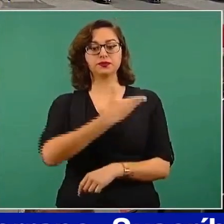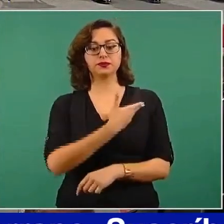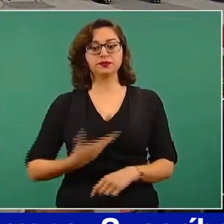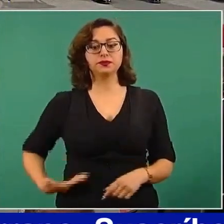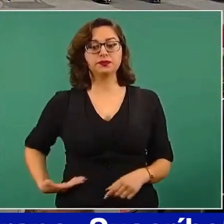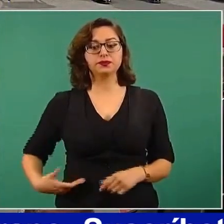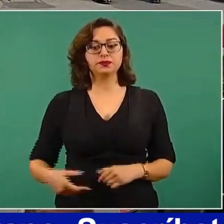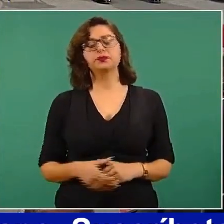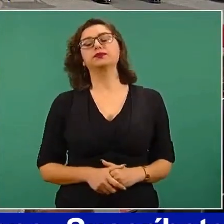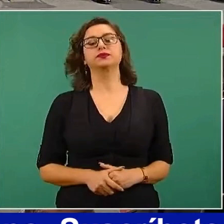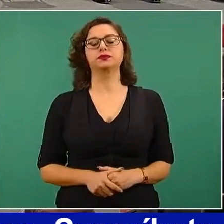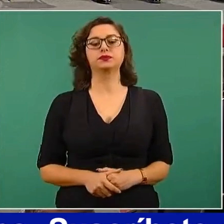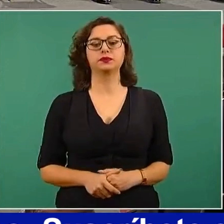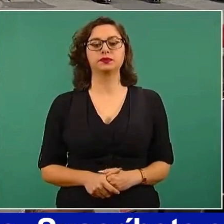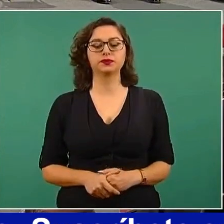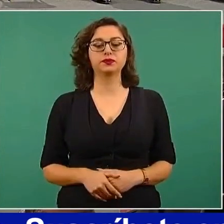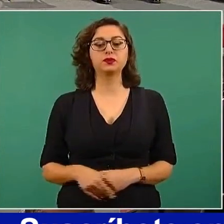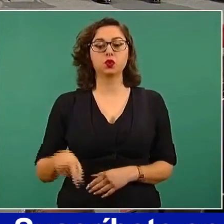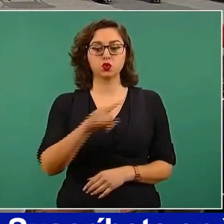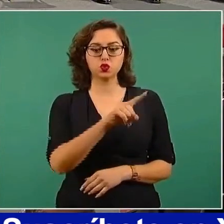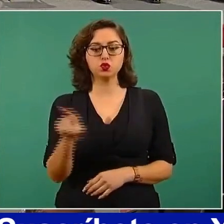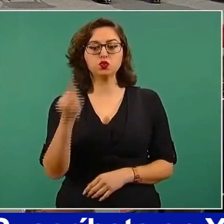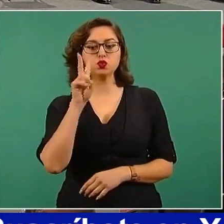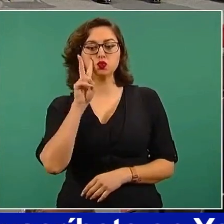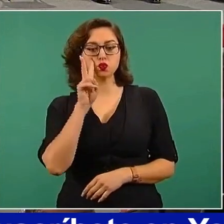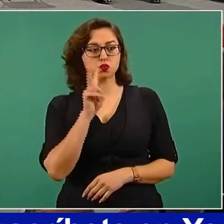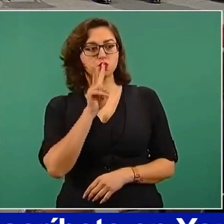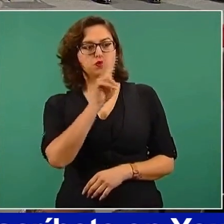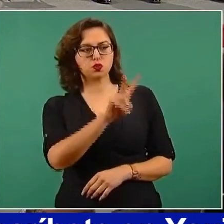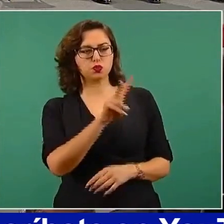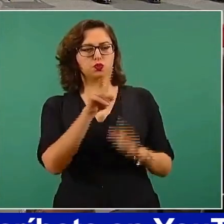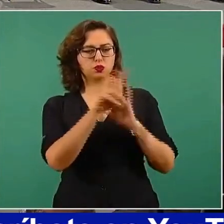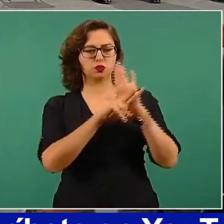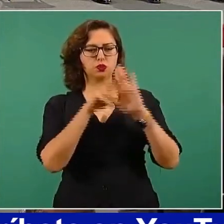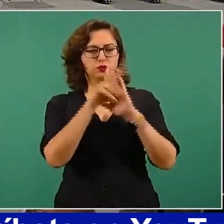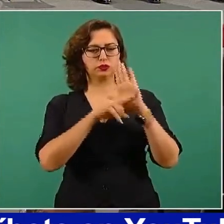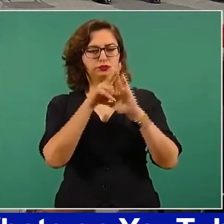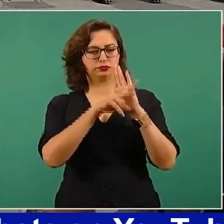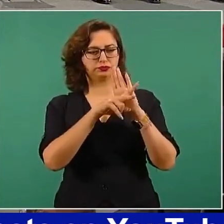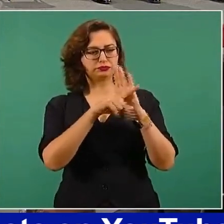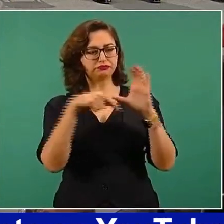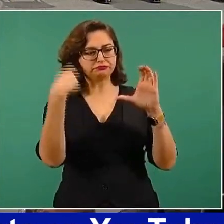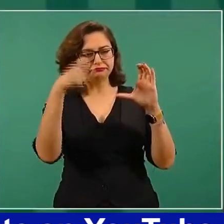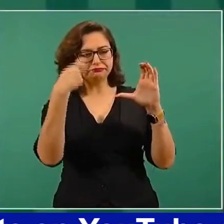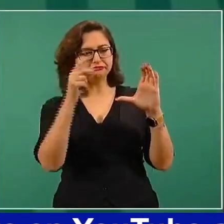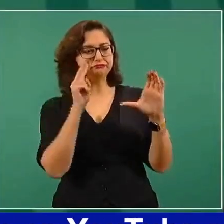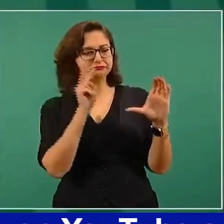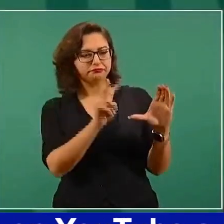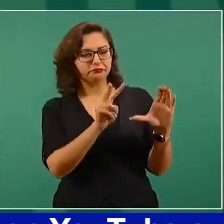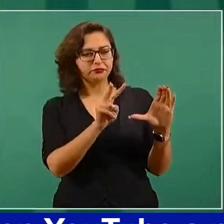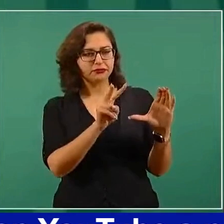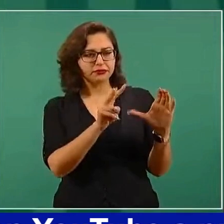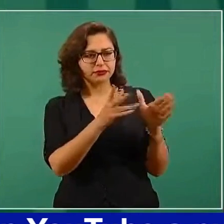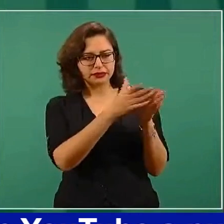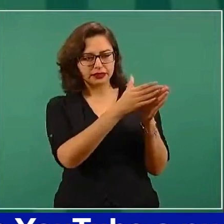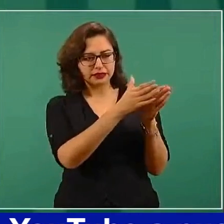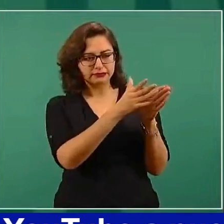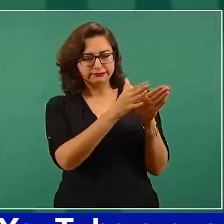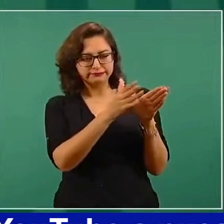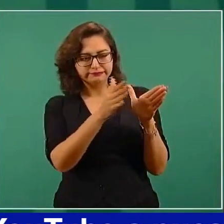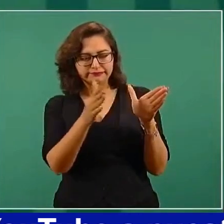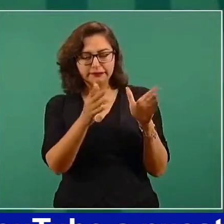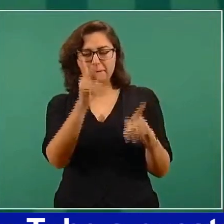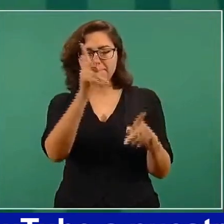Bueno, como ustedes acaban de ver y de analizar este video nuevamente, que me parece